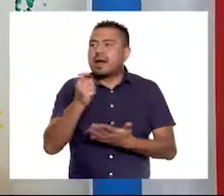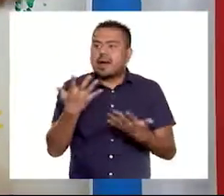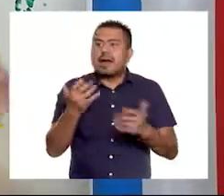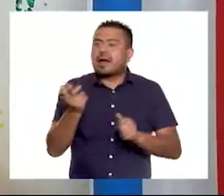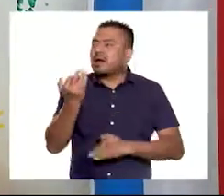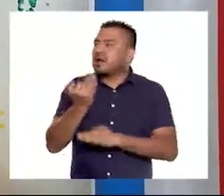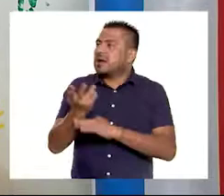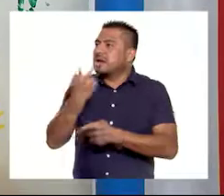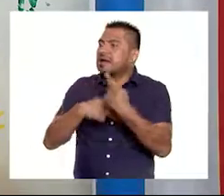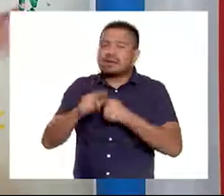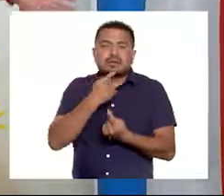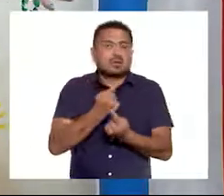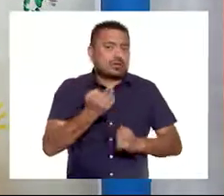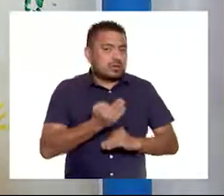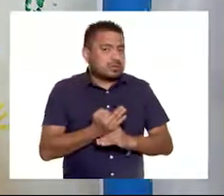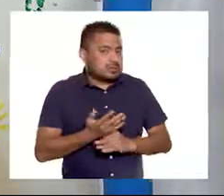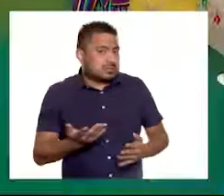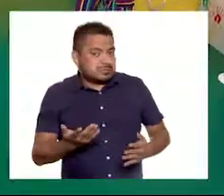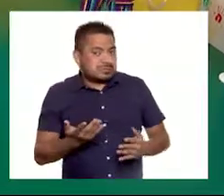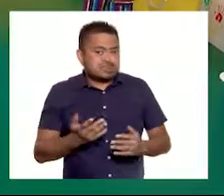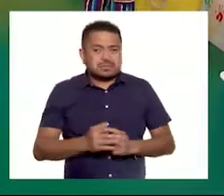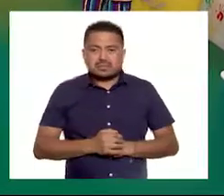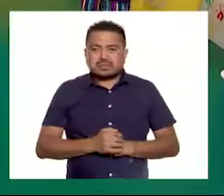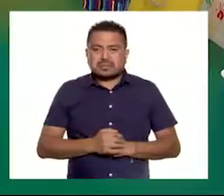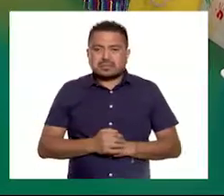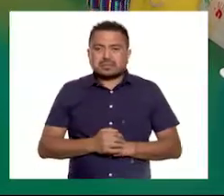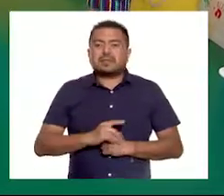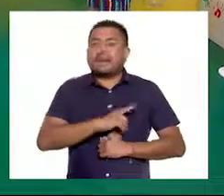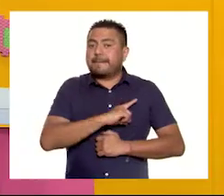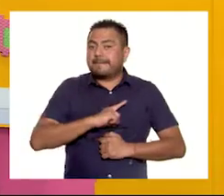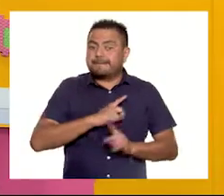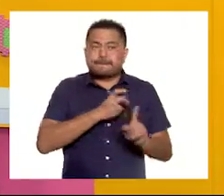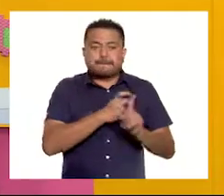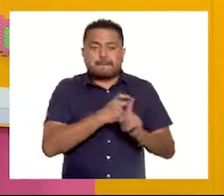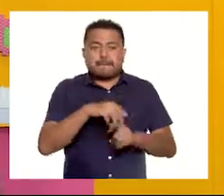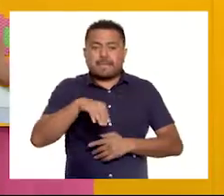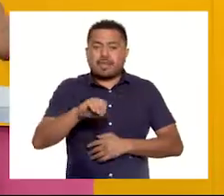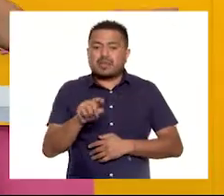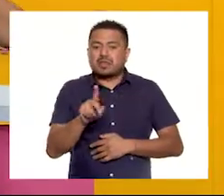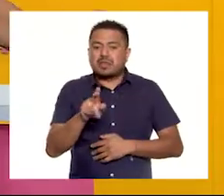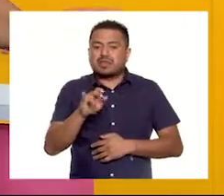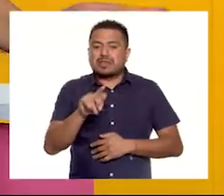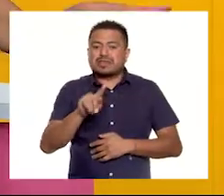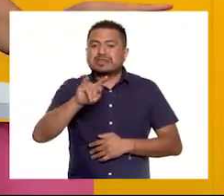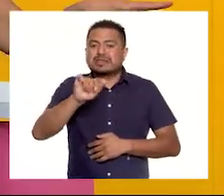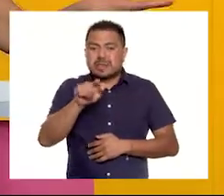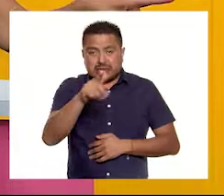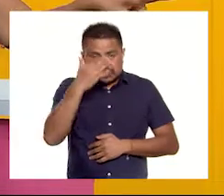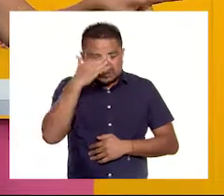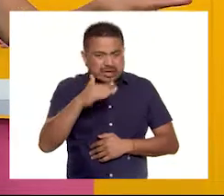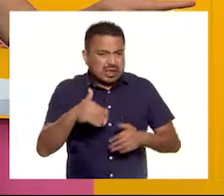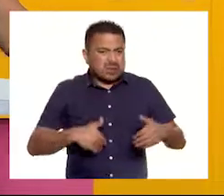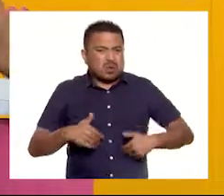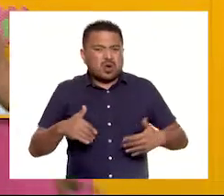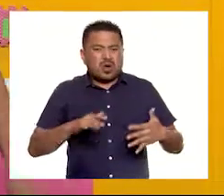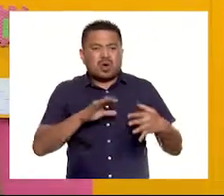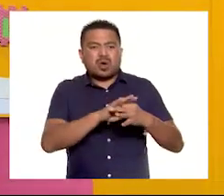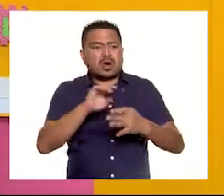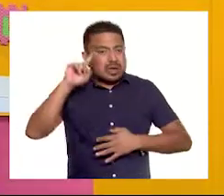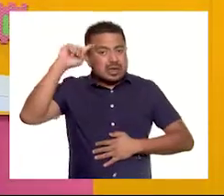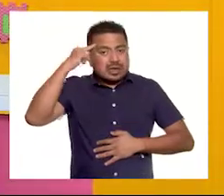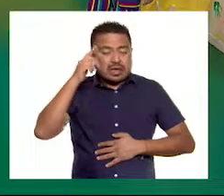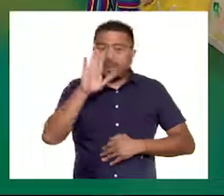llegáramos nosotros y los niños y las niñas, ¿verdad? Es la molestia es una emoción de la familia del enojo, ¿saben? Sí,